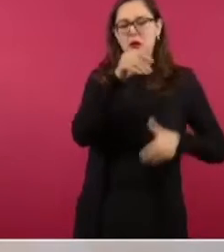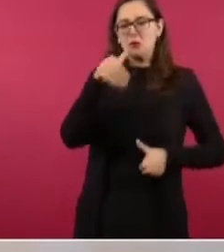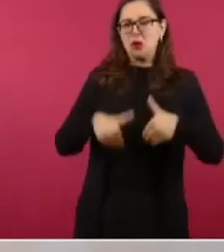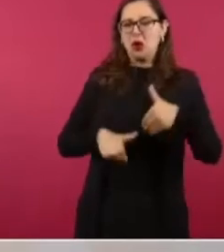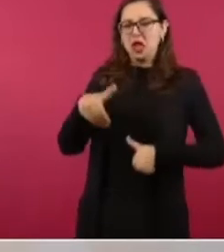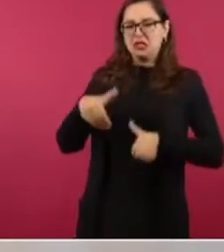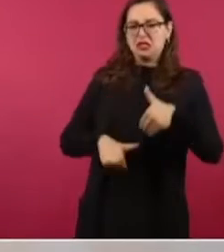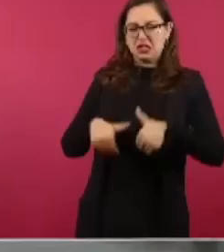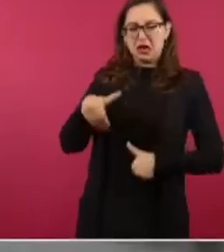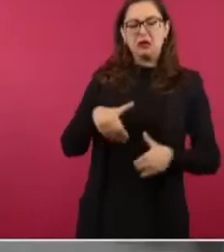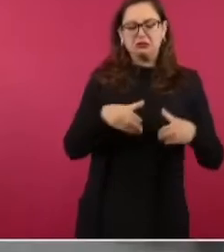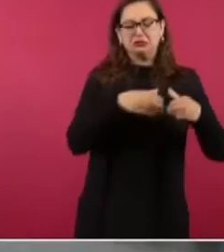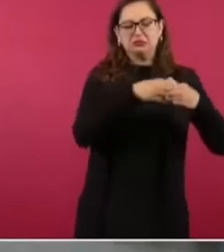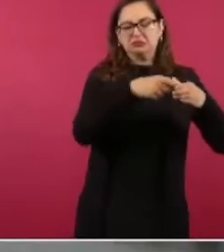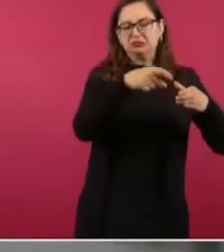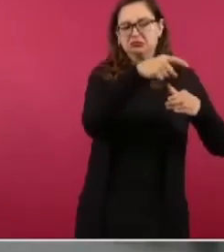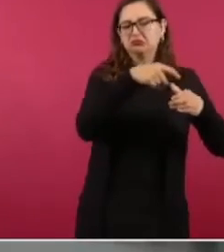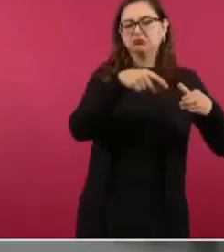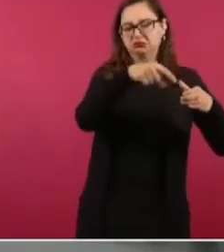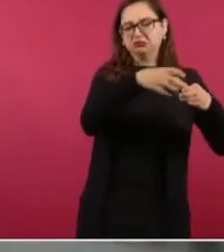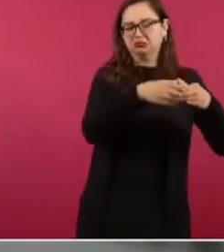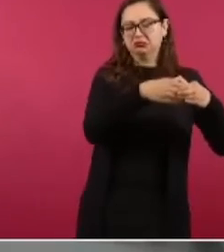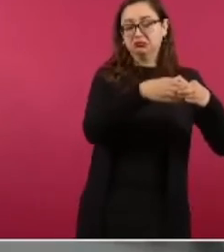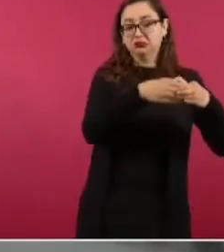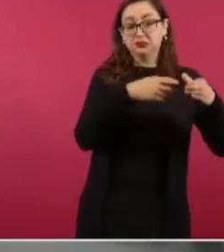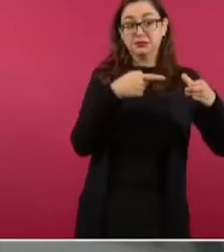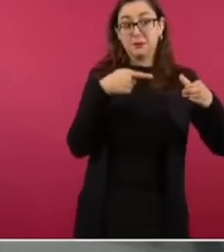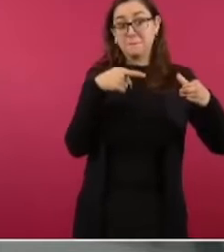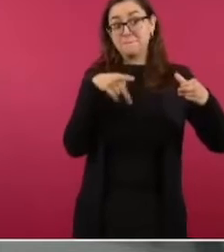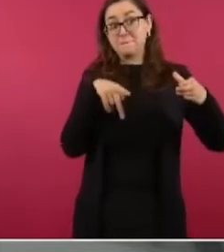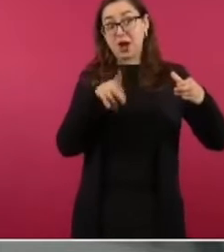está muy consciente,